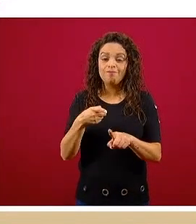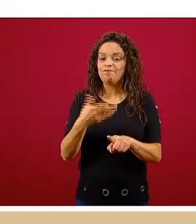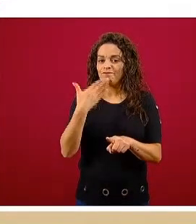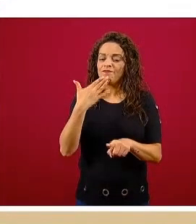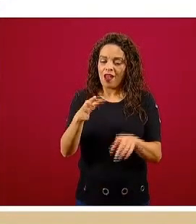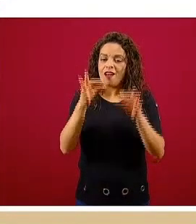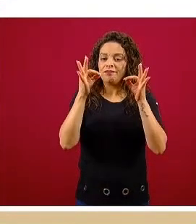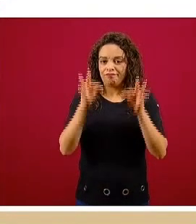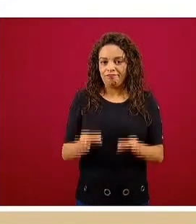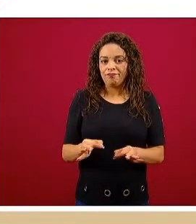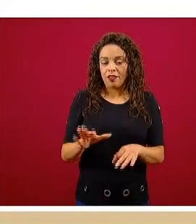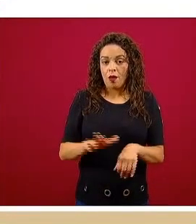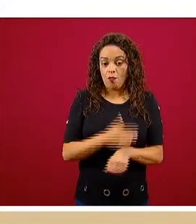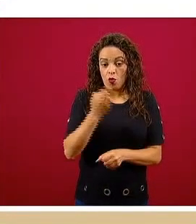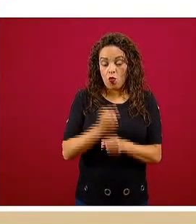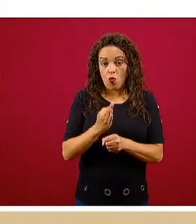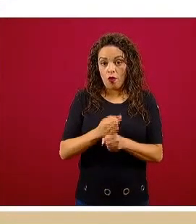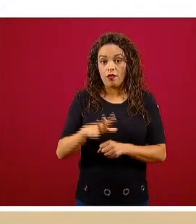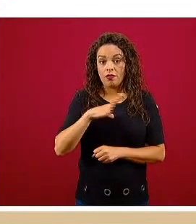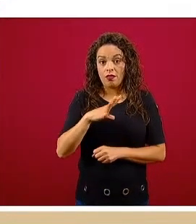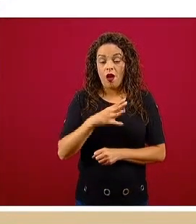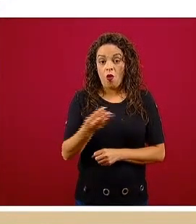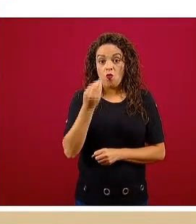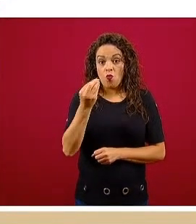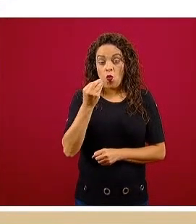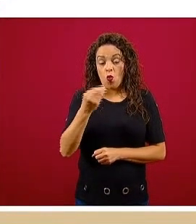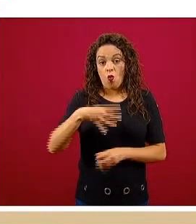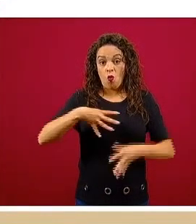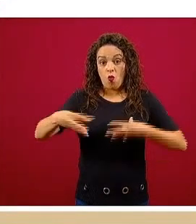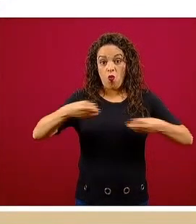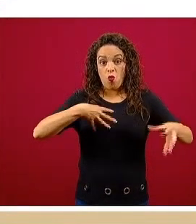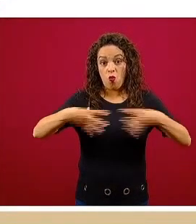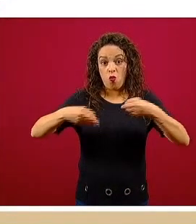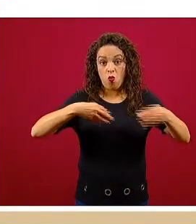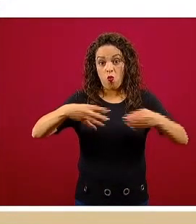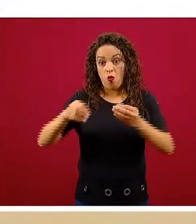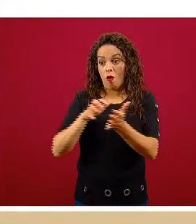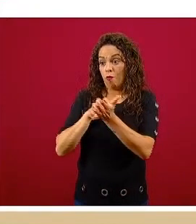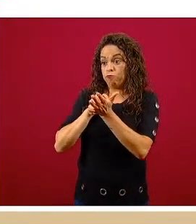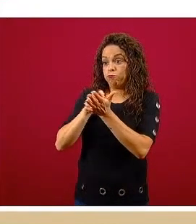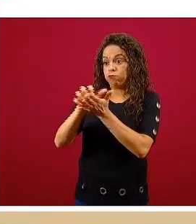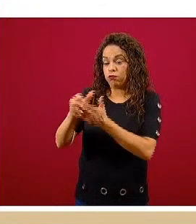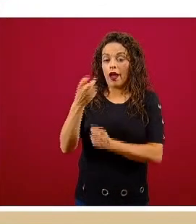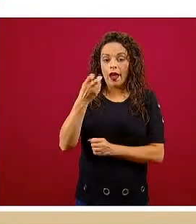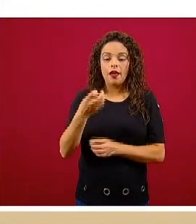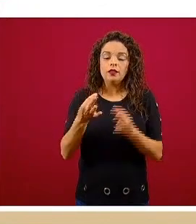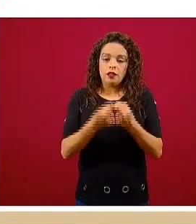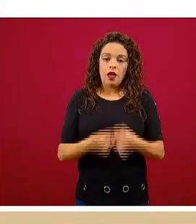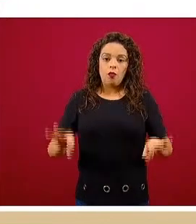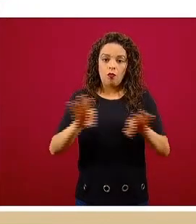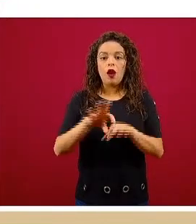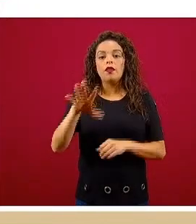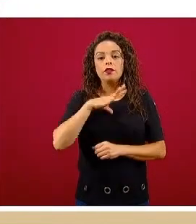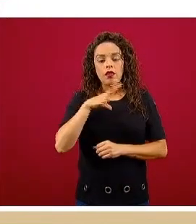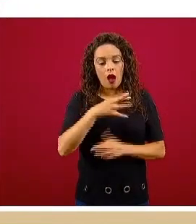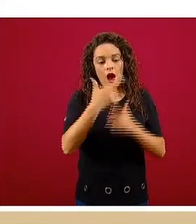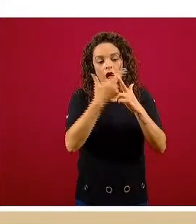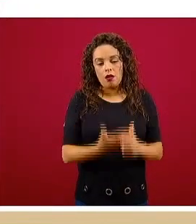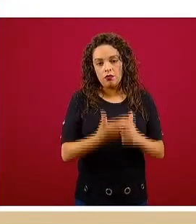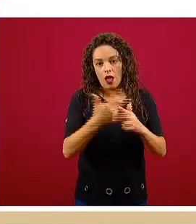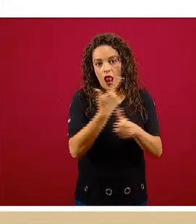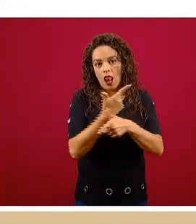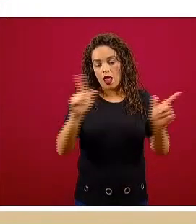cuando estamos en este periodo de alta transmisión, para siempre poder contar con una cama disponible. Y hablando de disponibilidad,